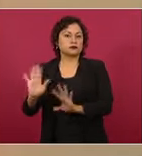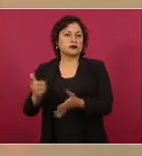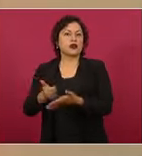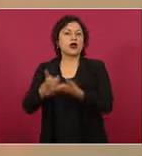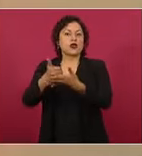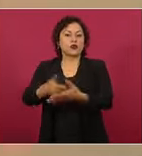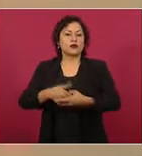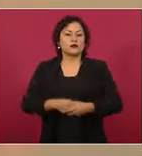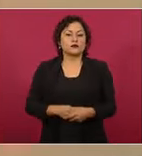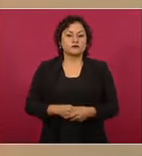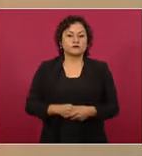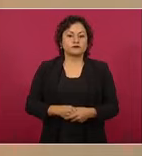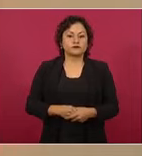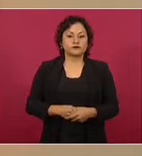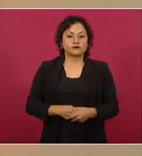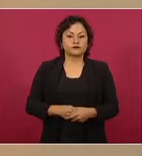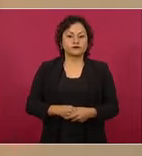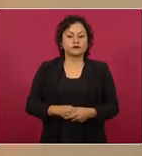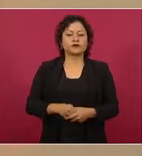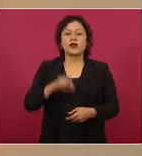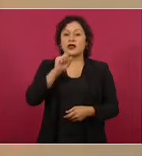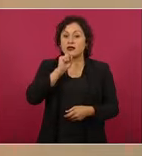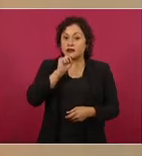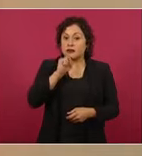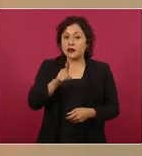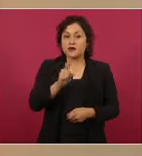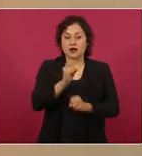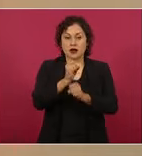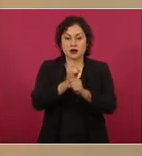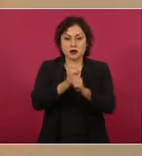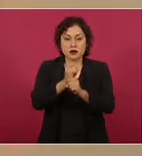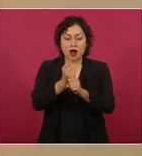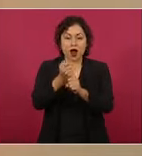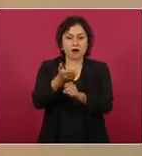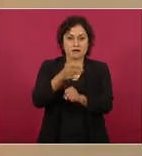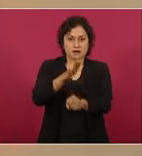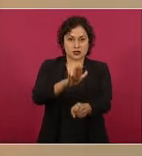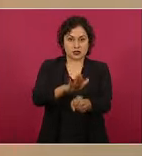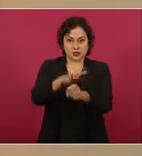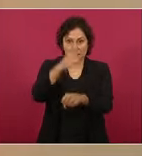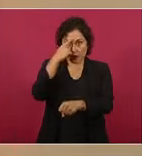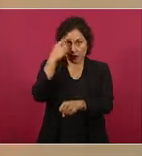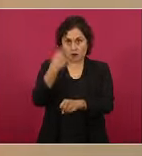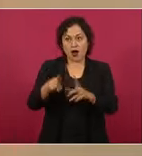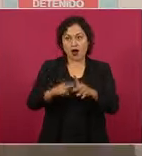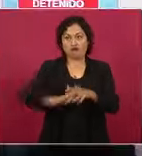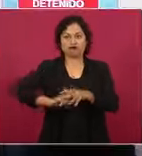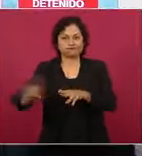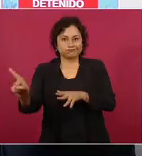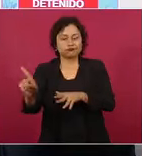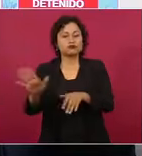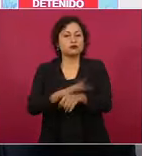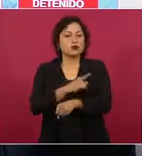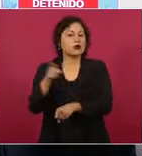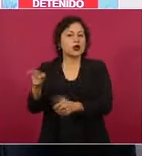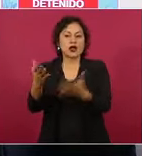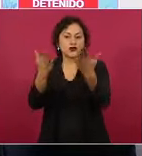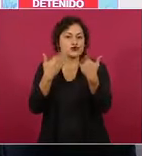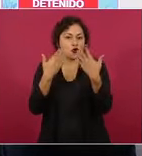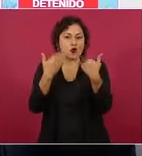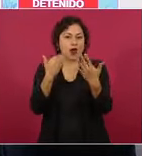en un proceso administrativo de migración, toda vez que esta persona no pudo acreditar su legal estancia